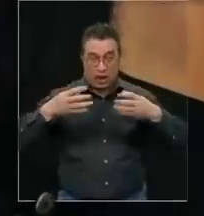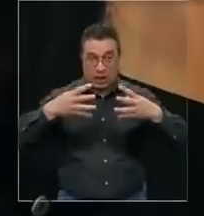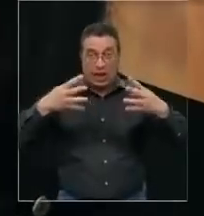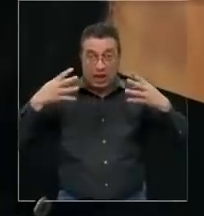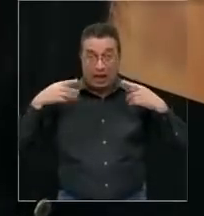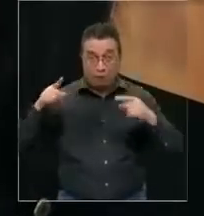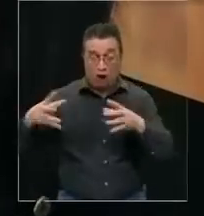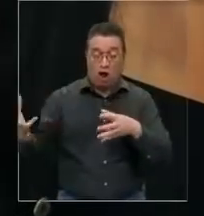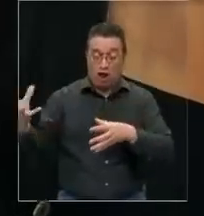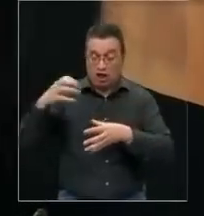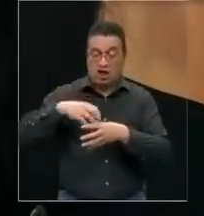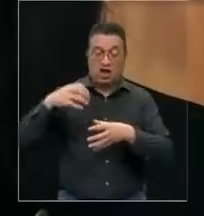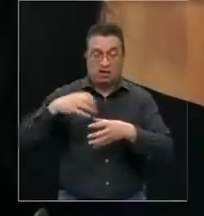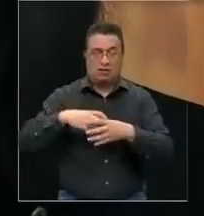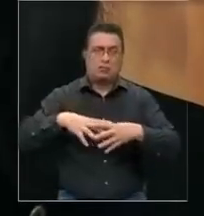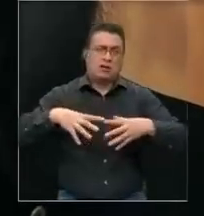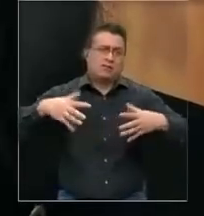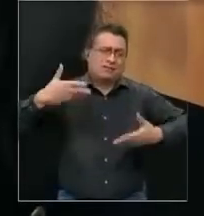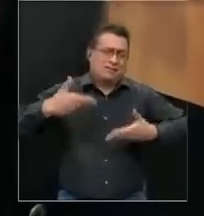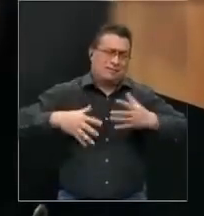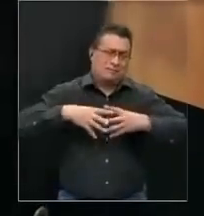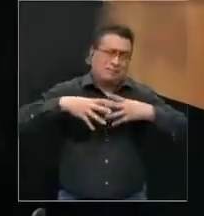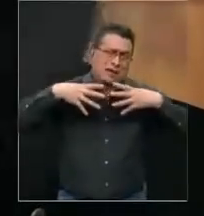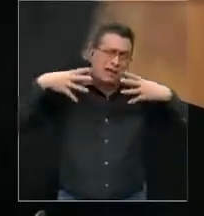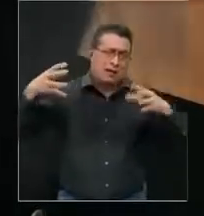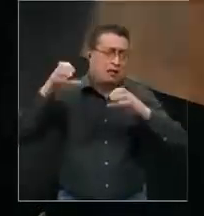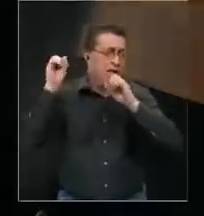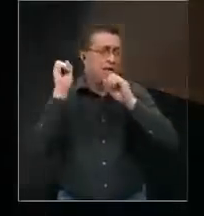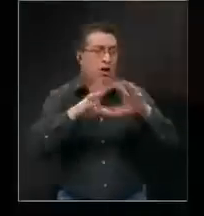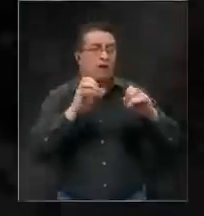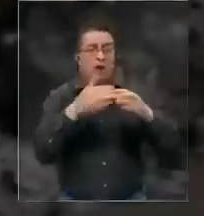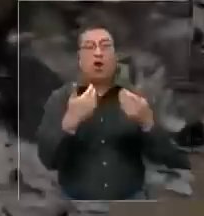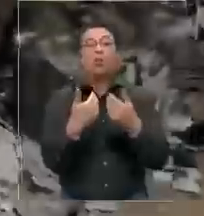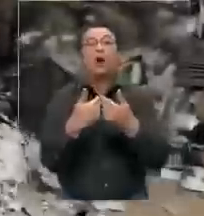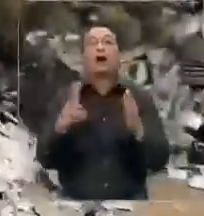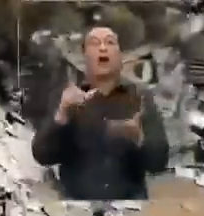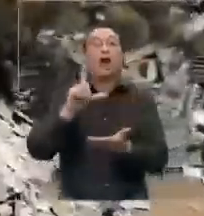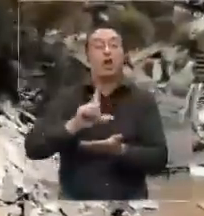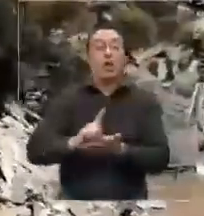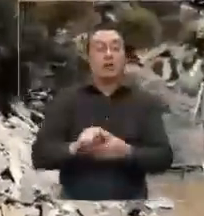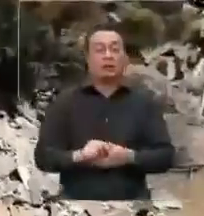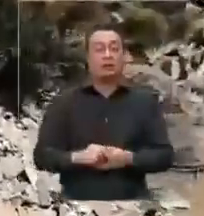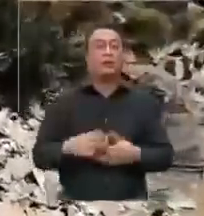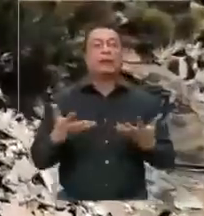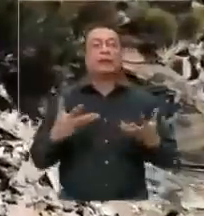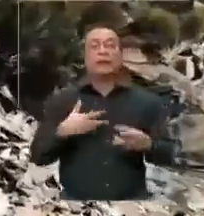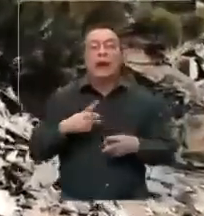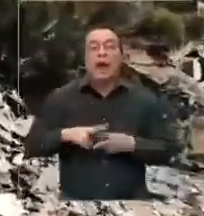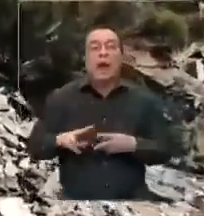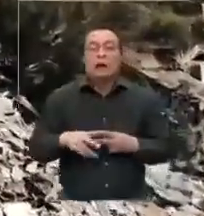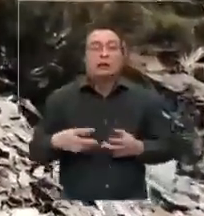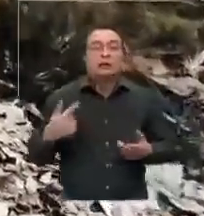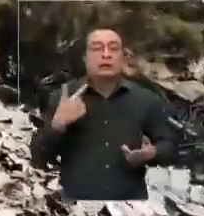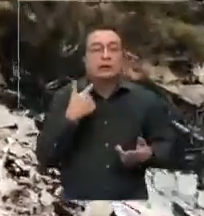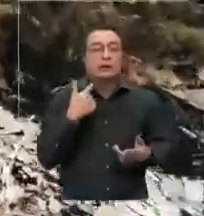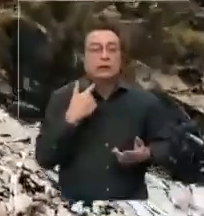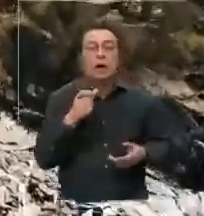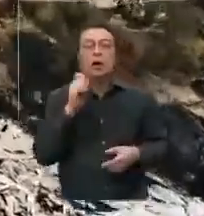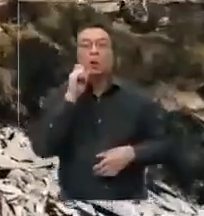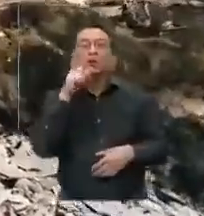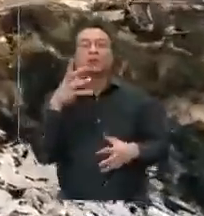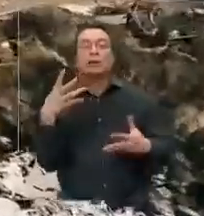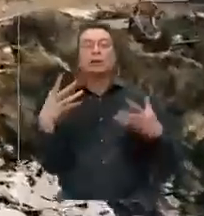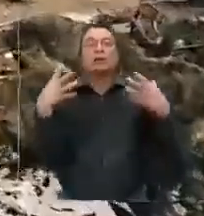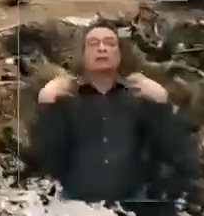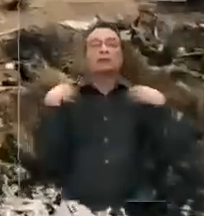camiones donde traen toneladas de escombro a tirarlo a cualquier lugar. ¿Qué estamos haciendo mal? ¿Cuál es la